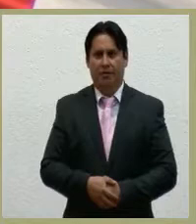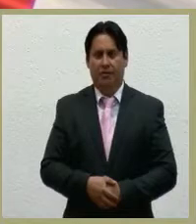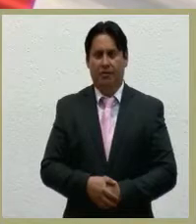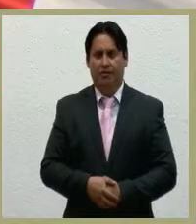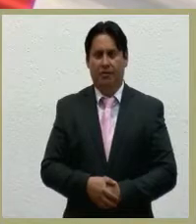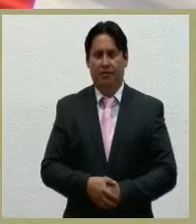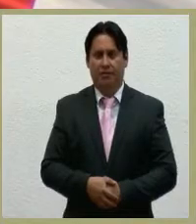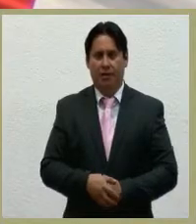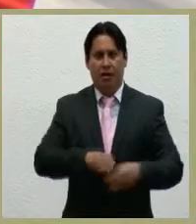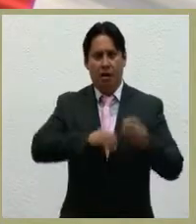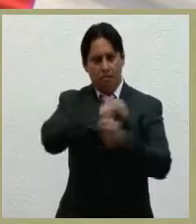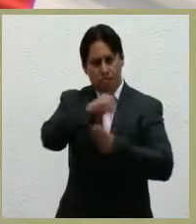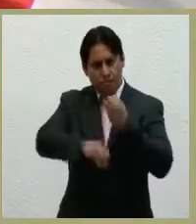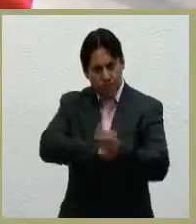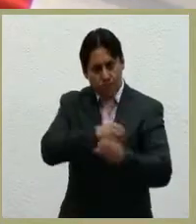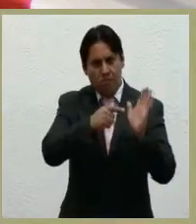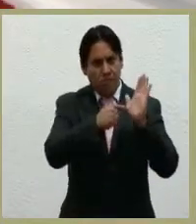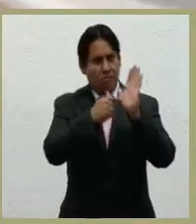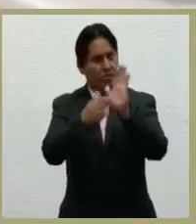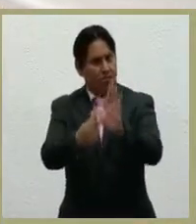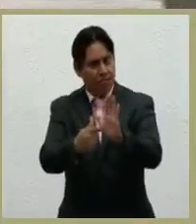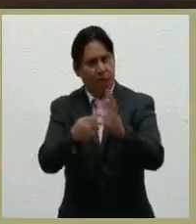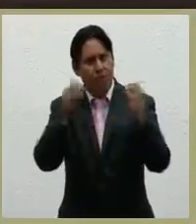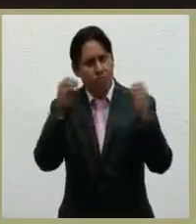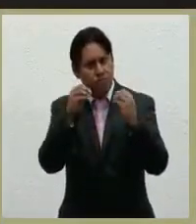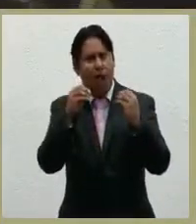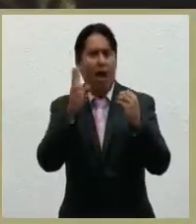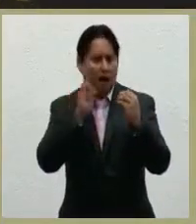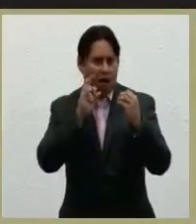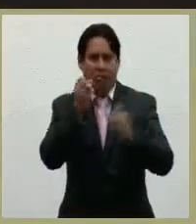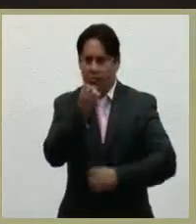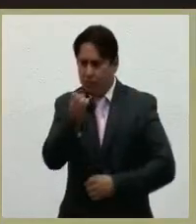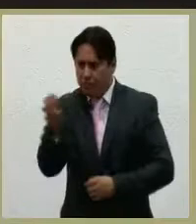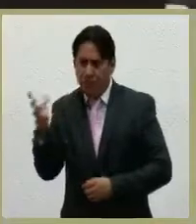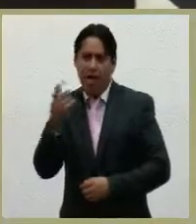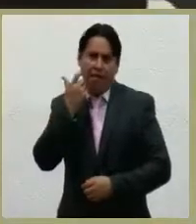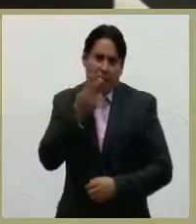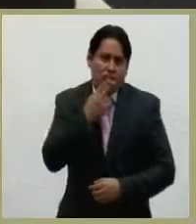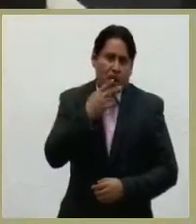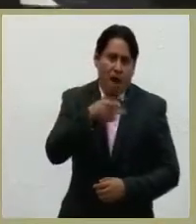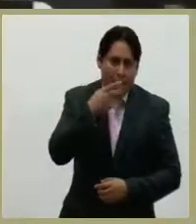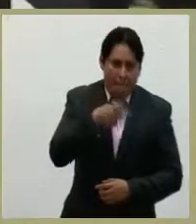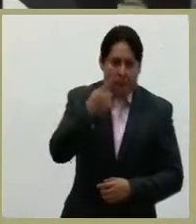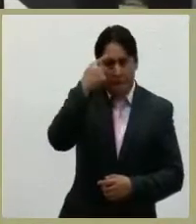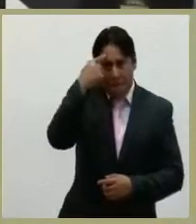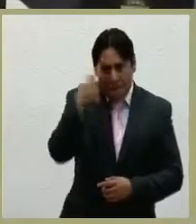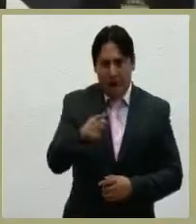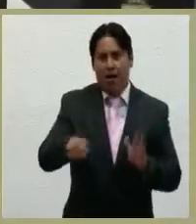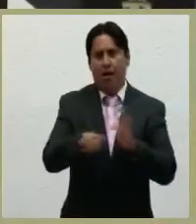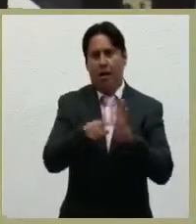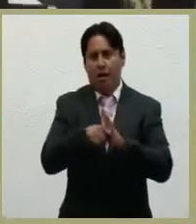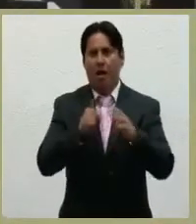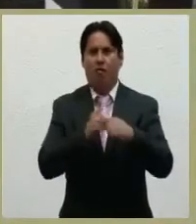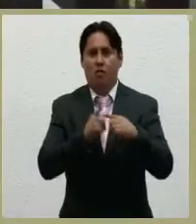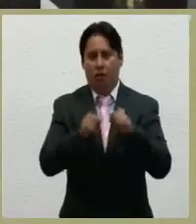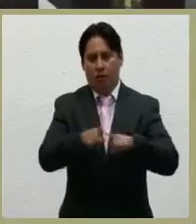Está a discusión la propuesta presentada. Si alguna o alguno de los legisladores desea hacer uso de la palabra para argumentar en